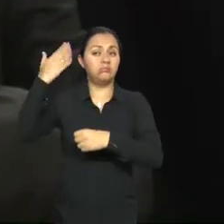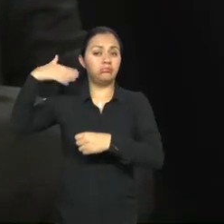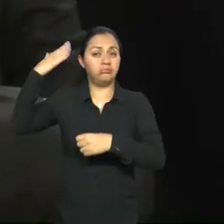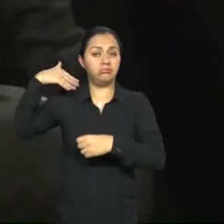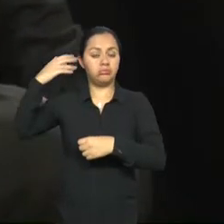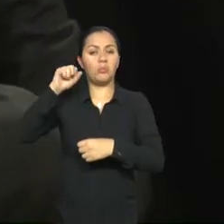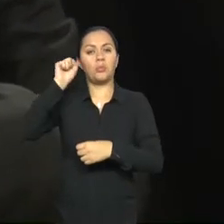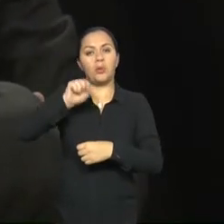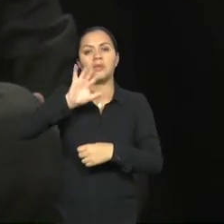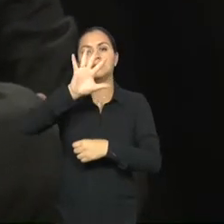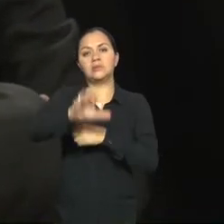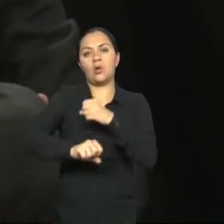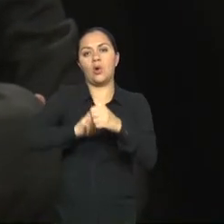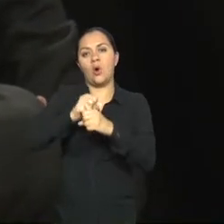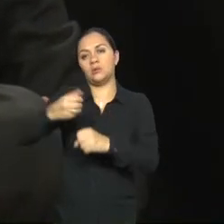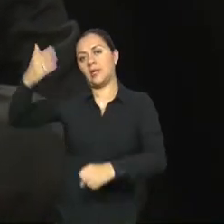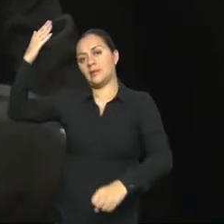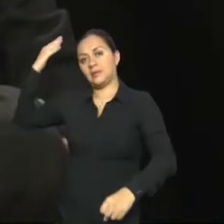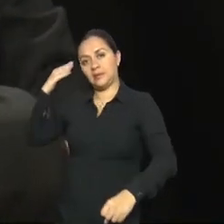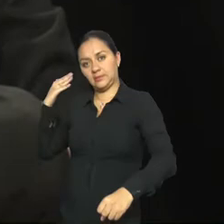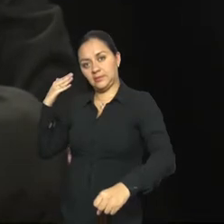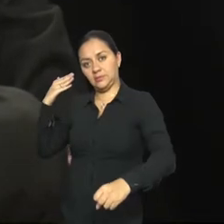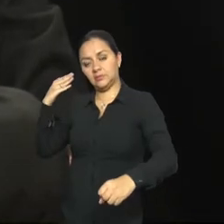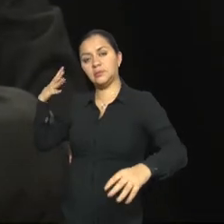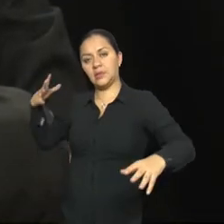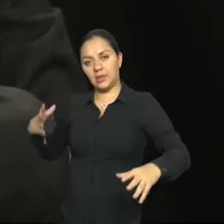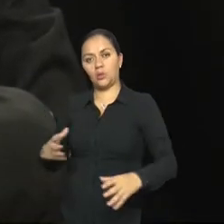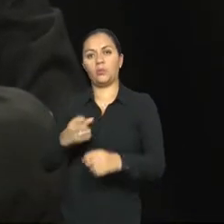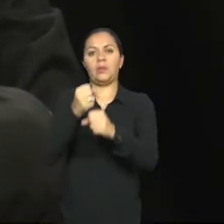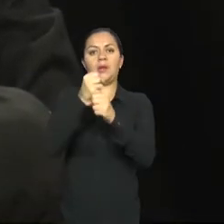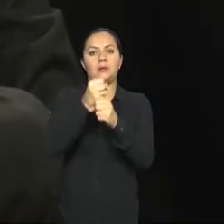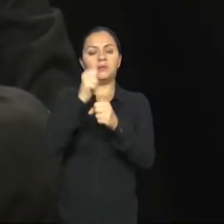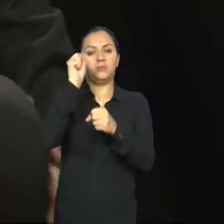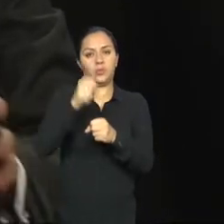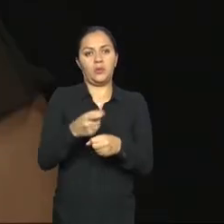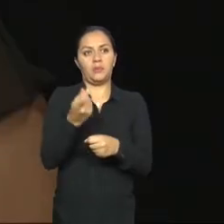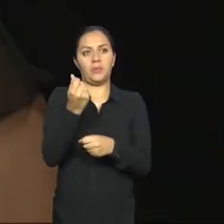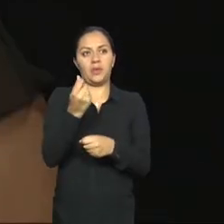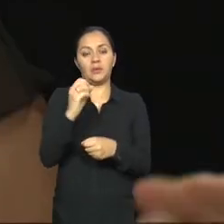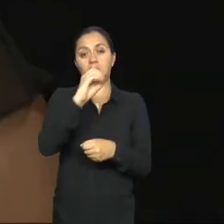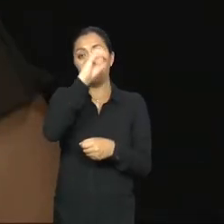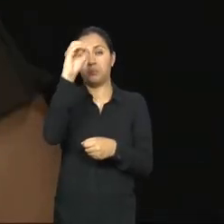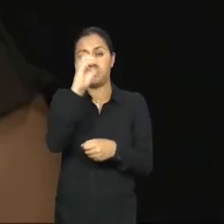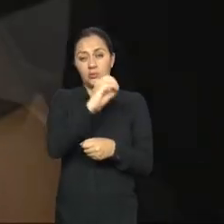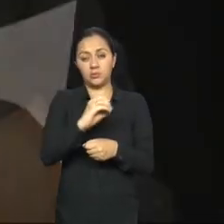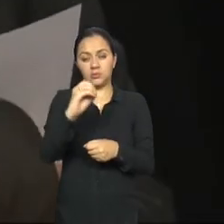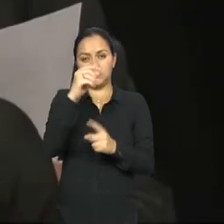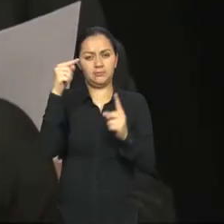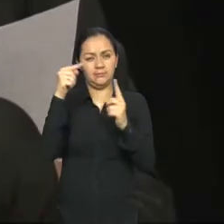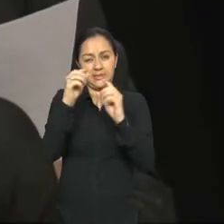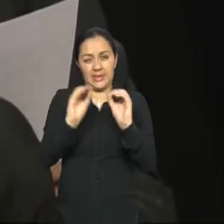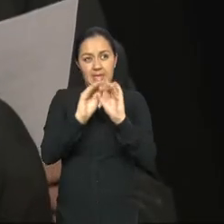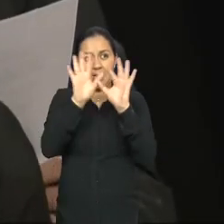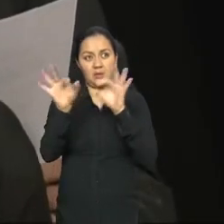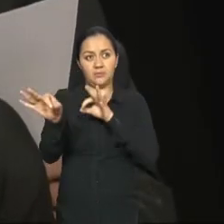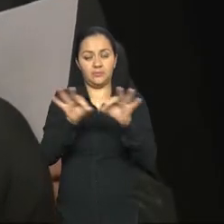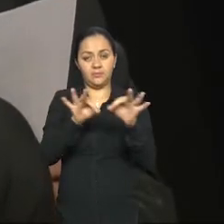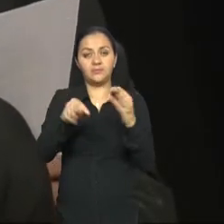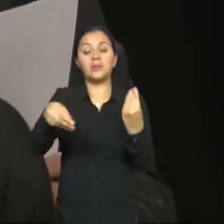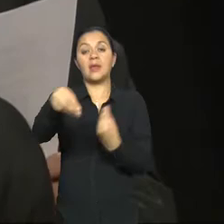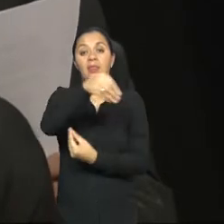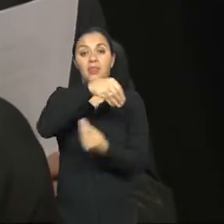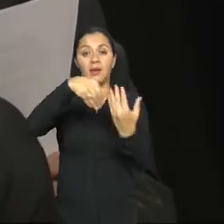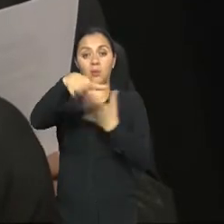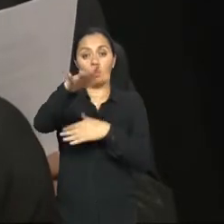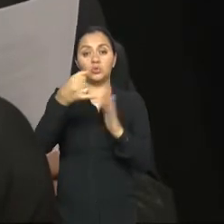recuperar desde a 5 años. Por lo tanto, los porcentajes. Me gustaría hacer una puntualización aquí. La devolución de IVA tiene